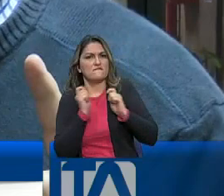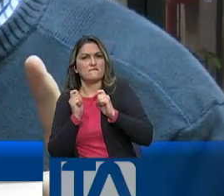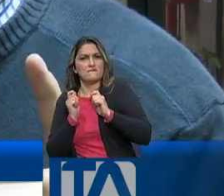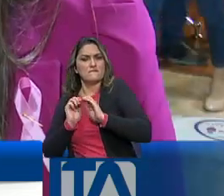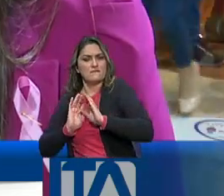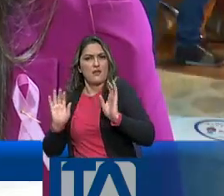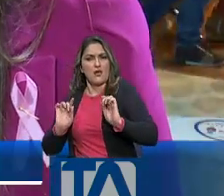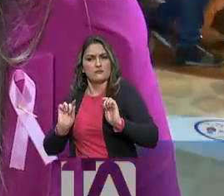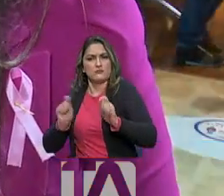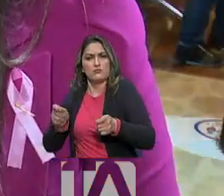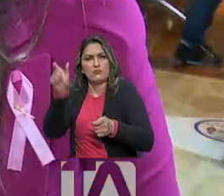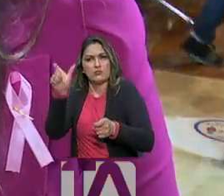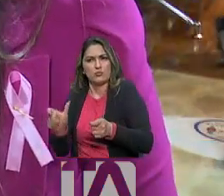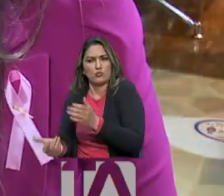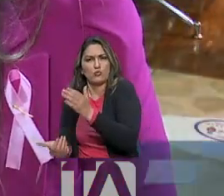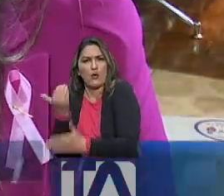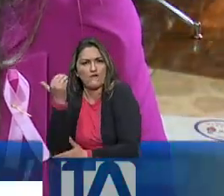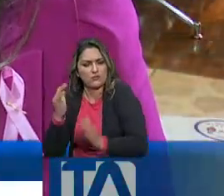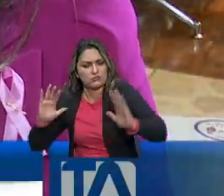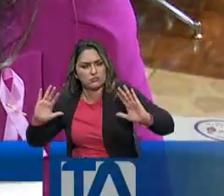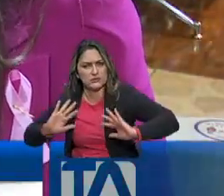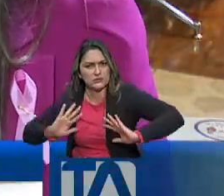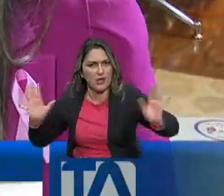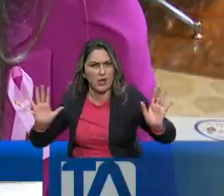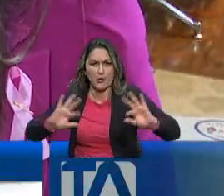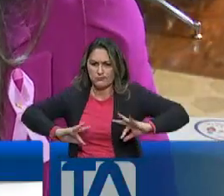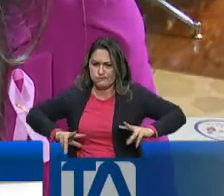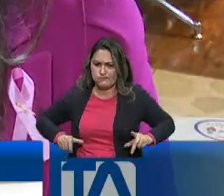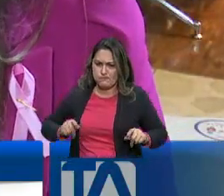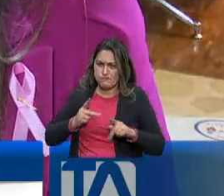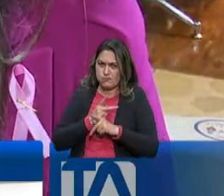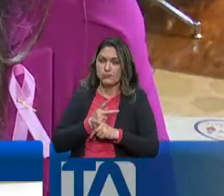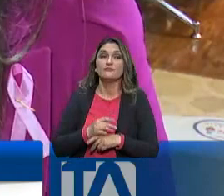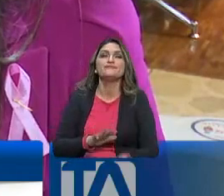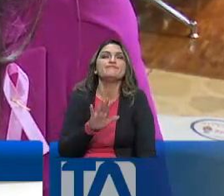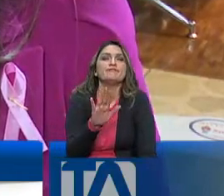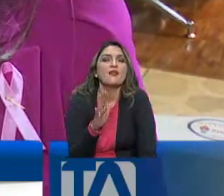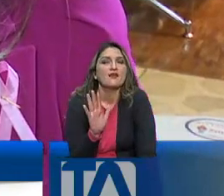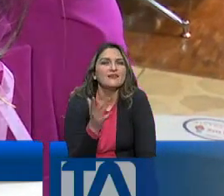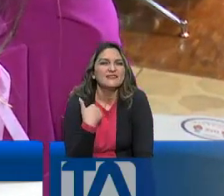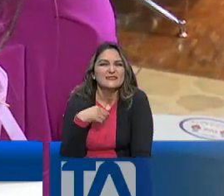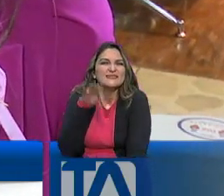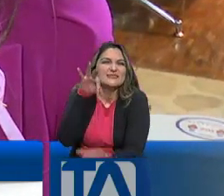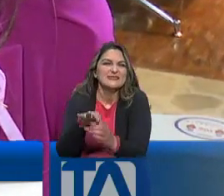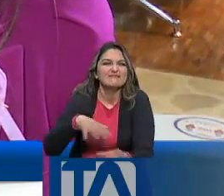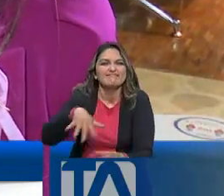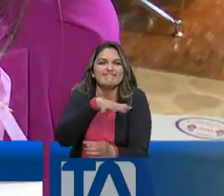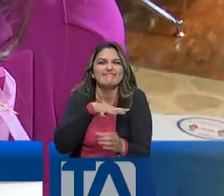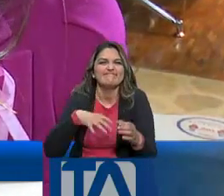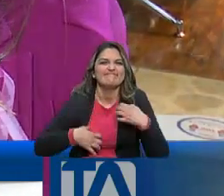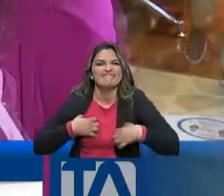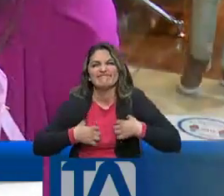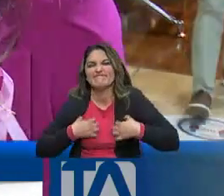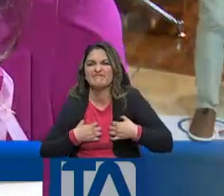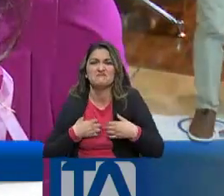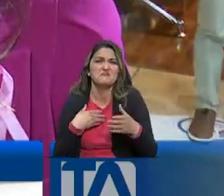actos de corrupción. Hemos votado, no todos han salido contentos, ha habido algunas molestias, pero realmente la comisión no le hace uno hace